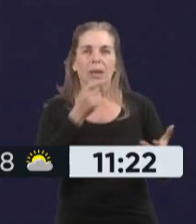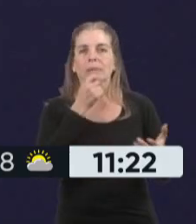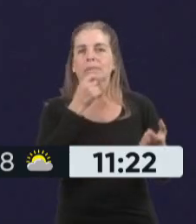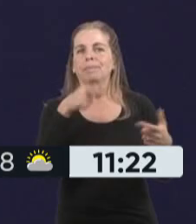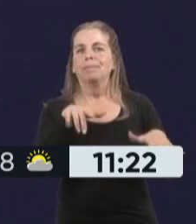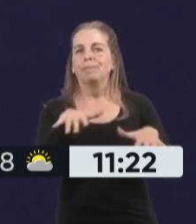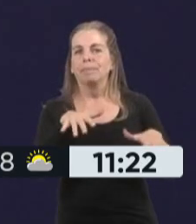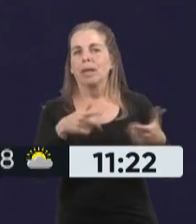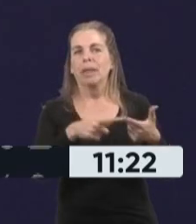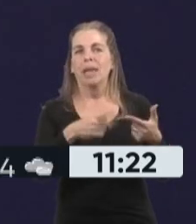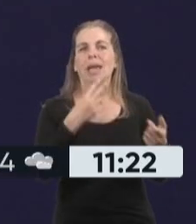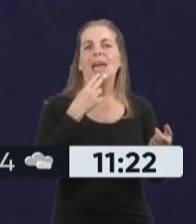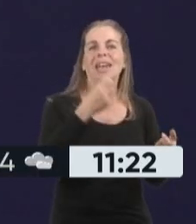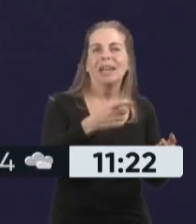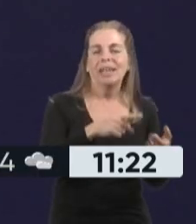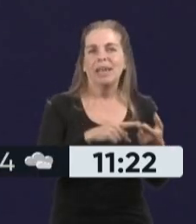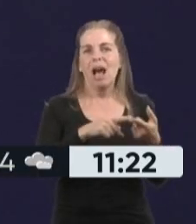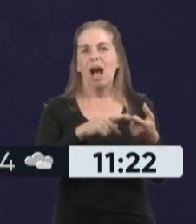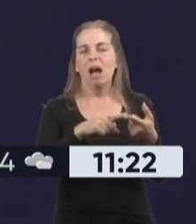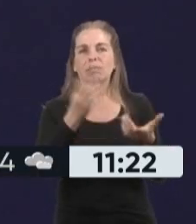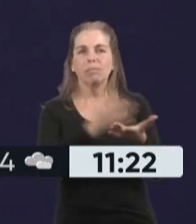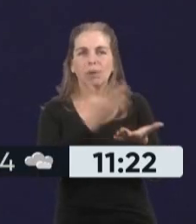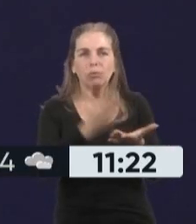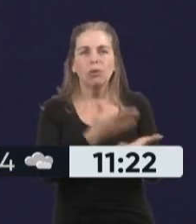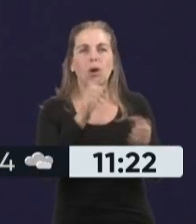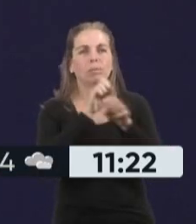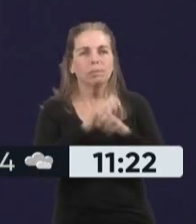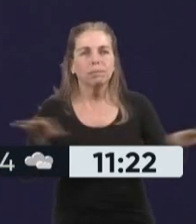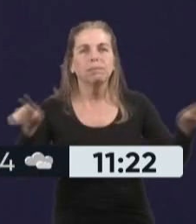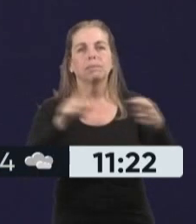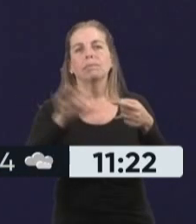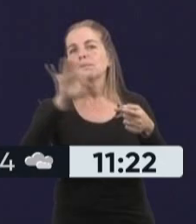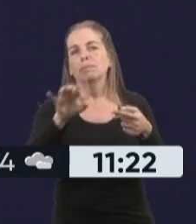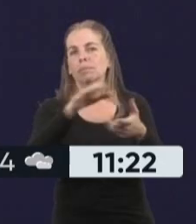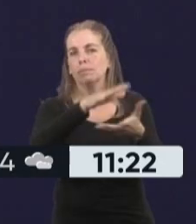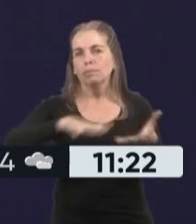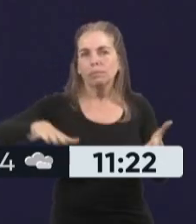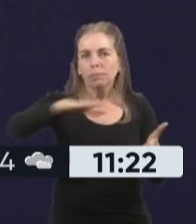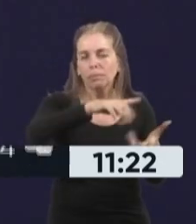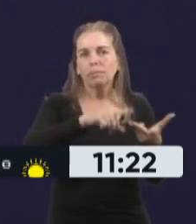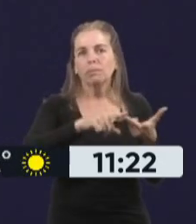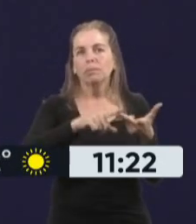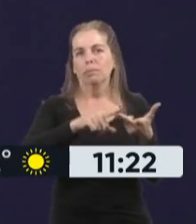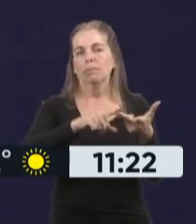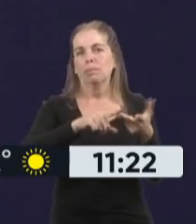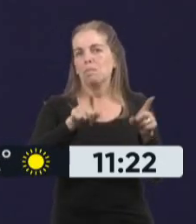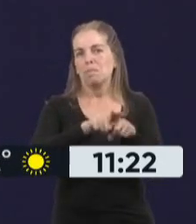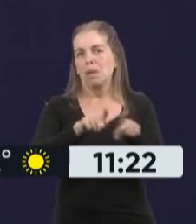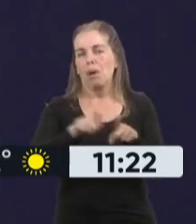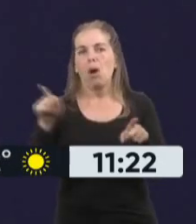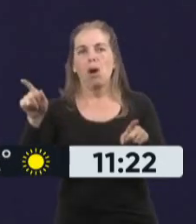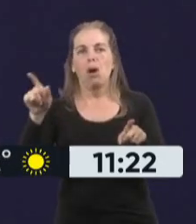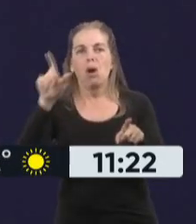transporte de energía, y extensible tal vez al resto de los